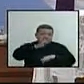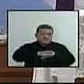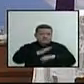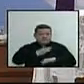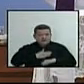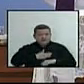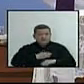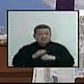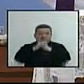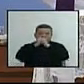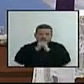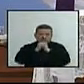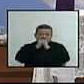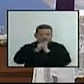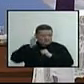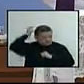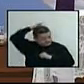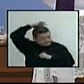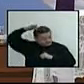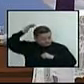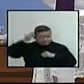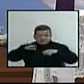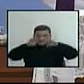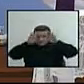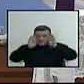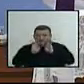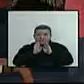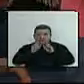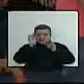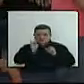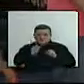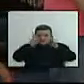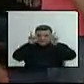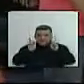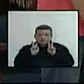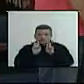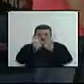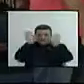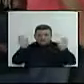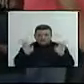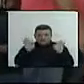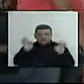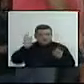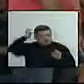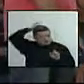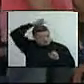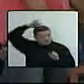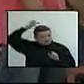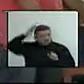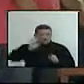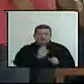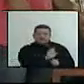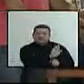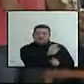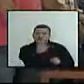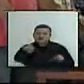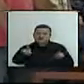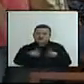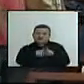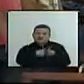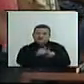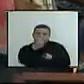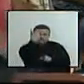Por mi gran culpa. Por eso ruego a Santa María, siempre Virgen, a los ángeles, a los santos y a